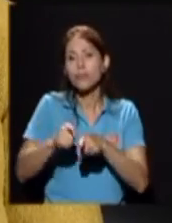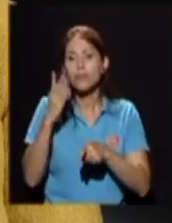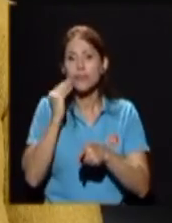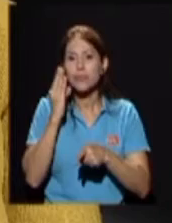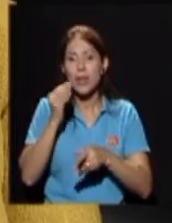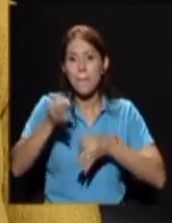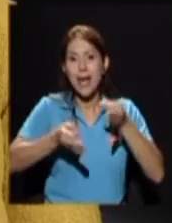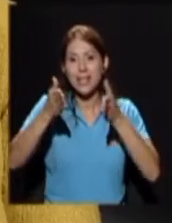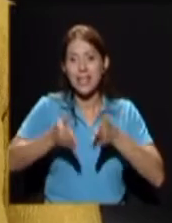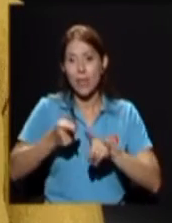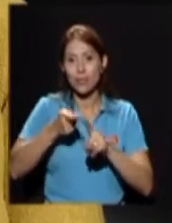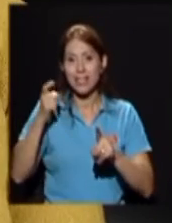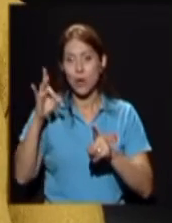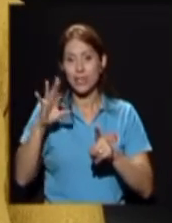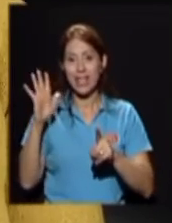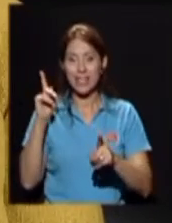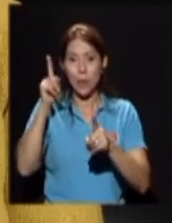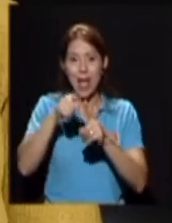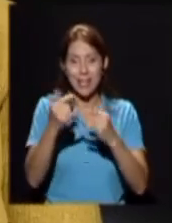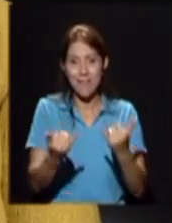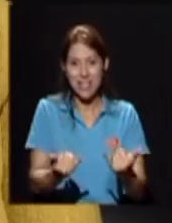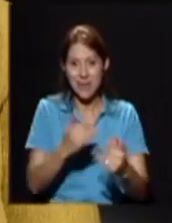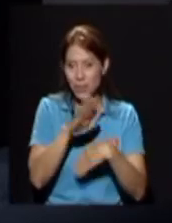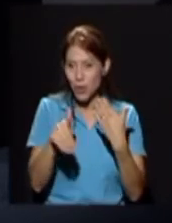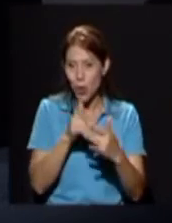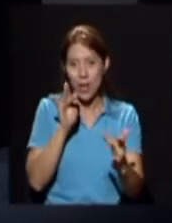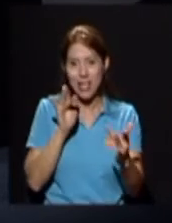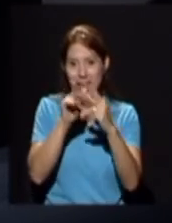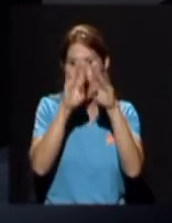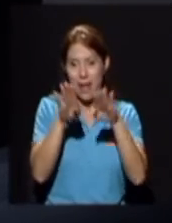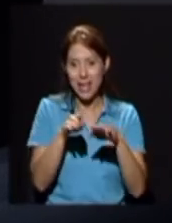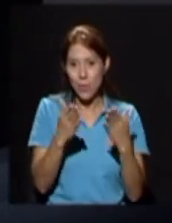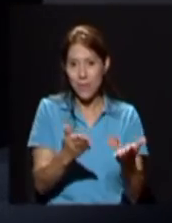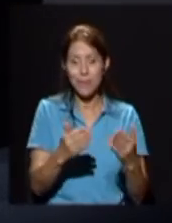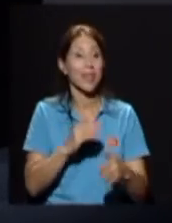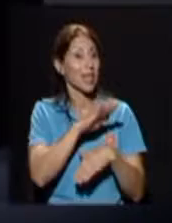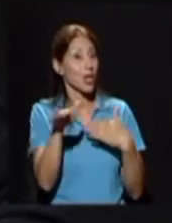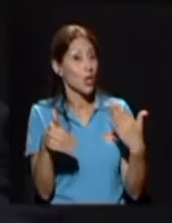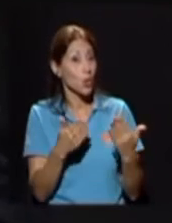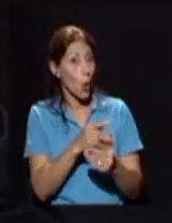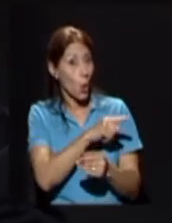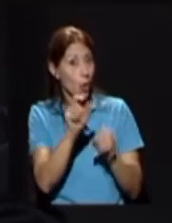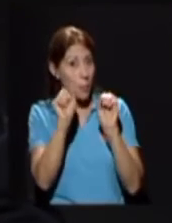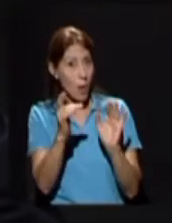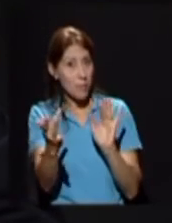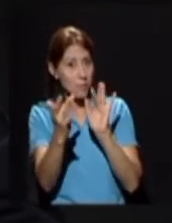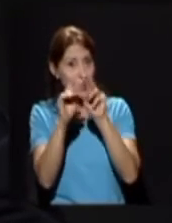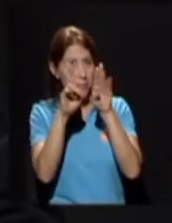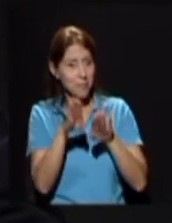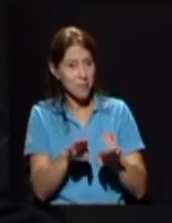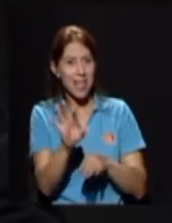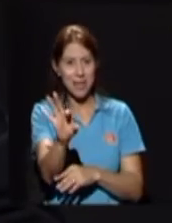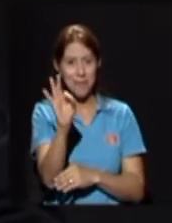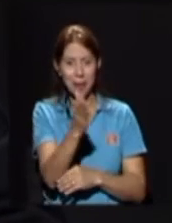año 85 hasta la fecha. Y con ese todo mensaje, eso está ahí en la página y web. todo lo demás que está ahí, le invitamos a las amigas y amigos